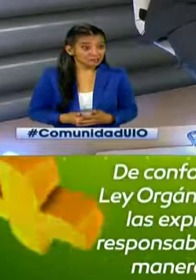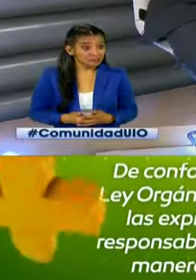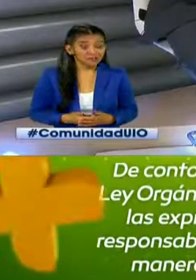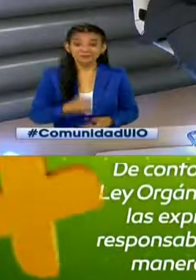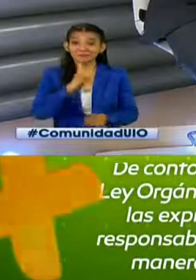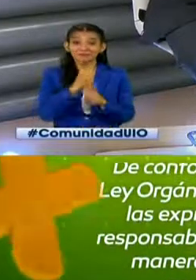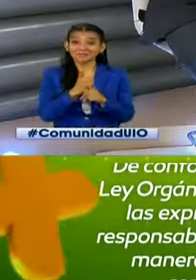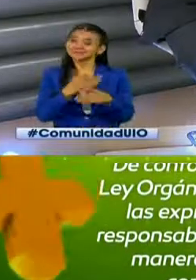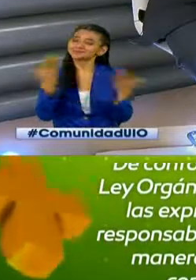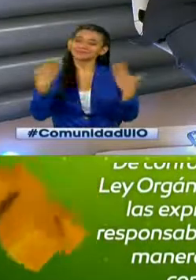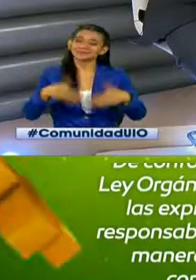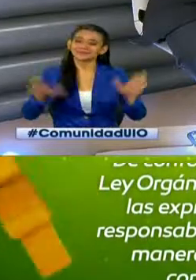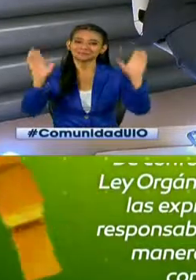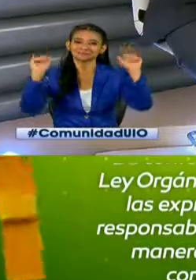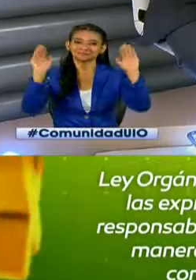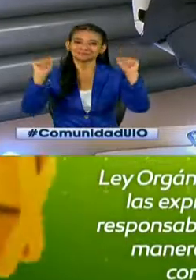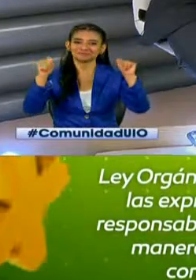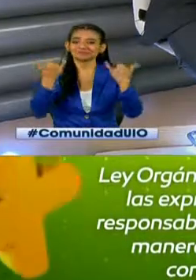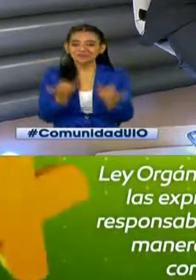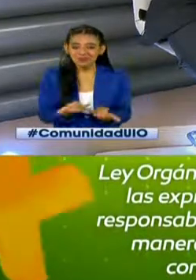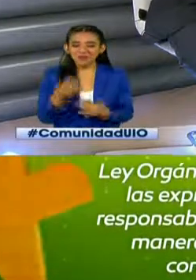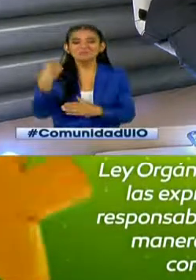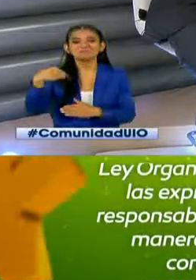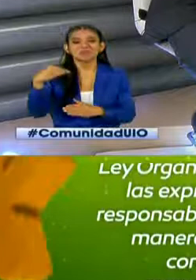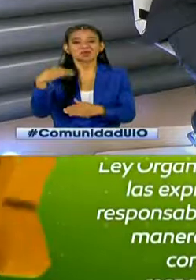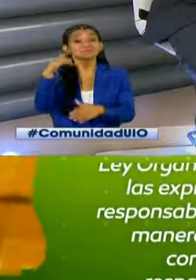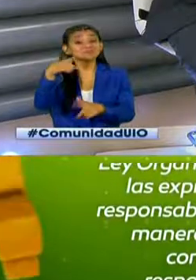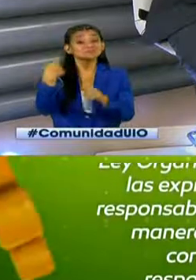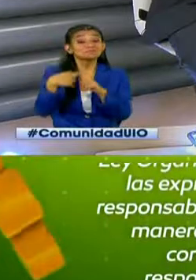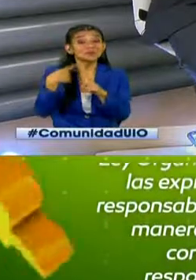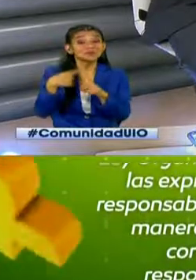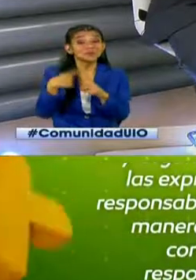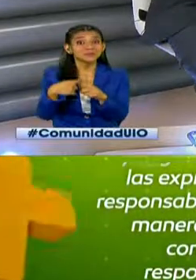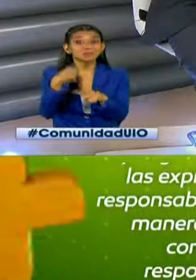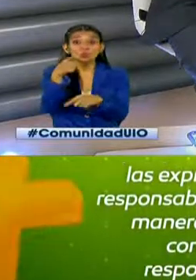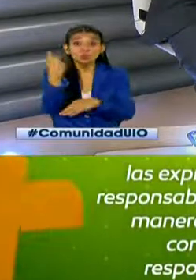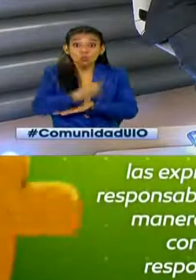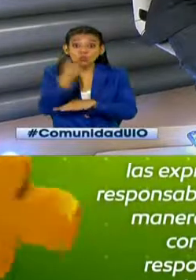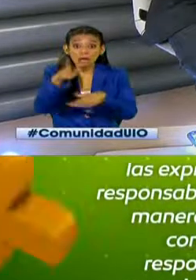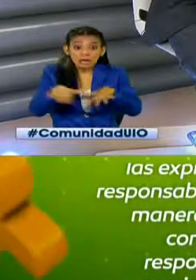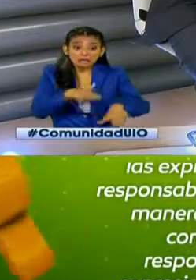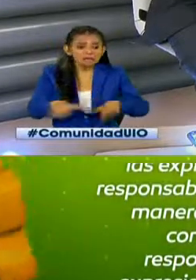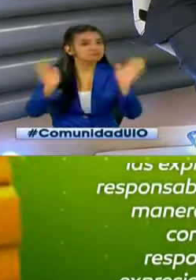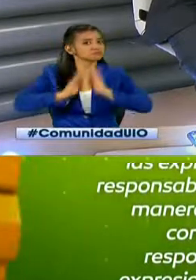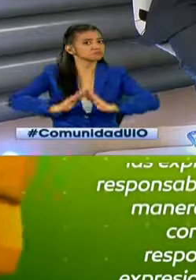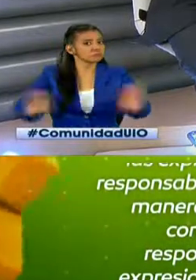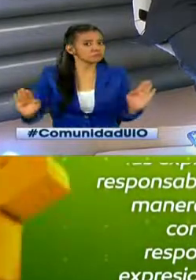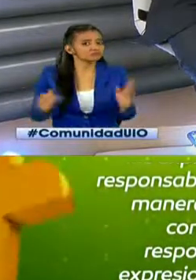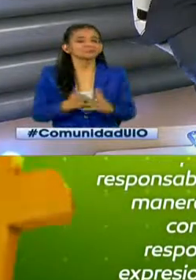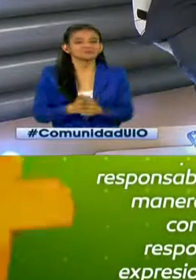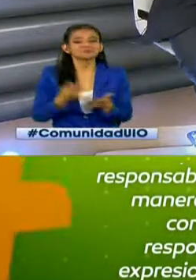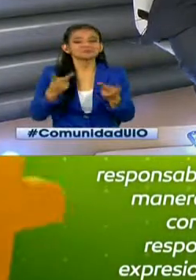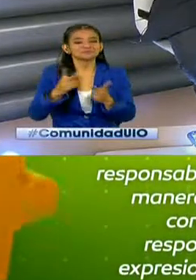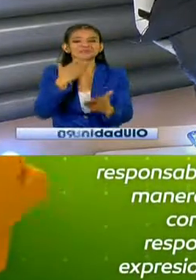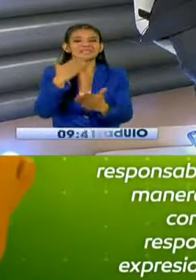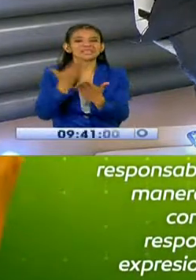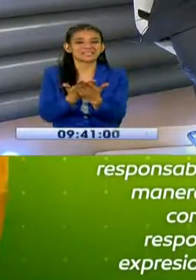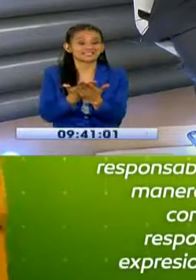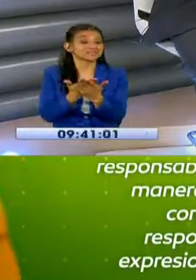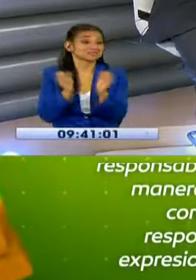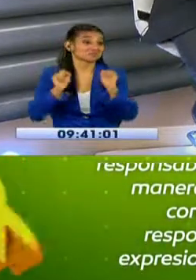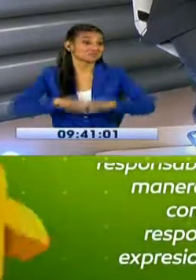Nos vamos, felicidades en este día miércoles, a ponerle mucha energía, vivan un día a la vez y claro, agradecer por el que estamos